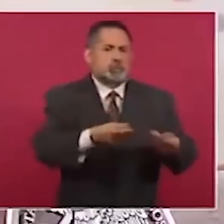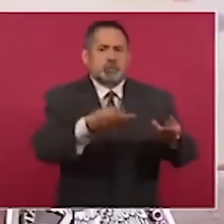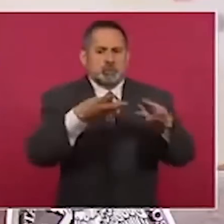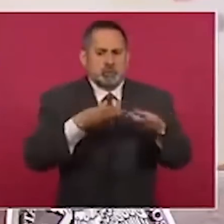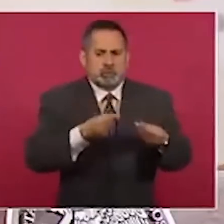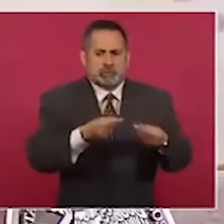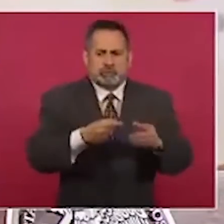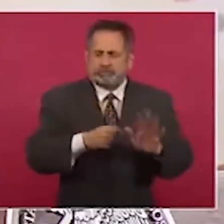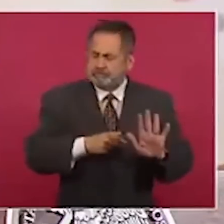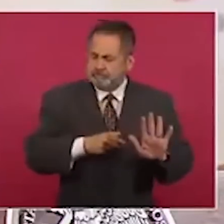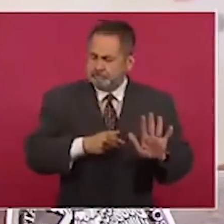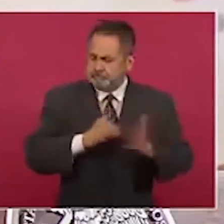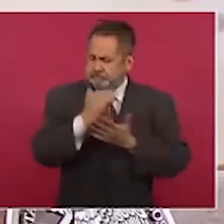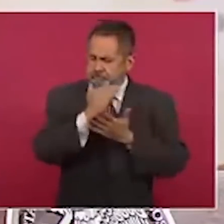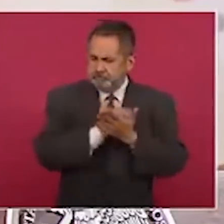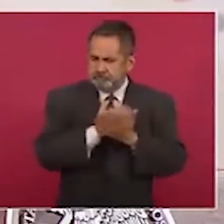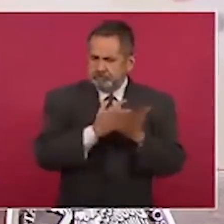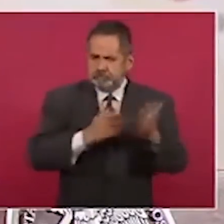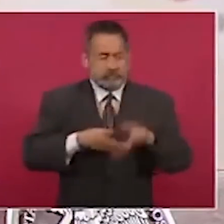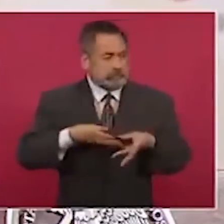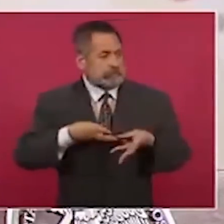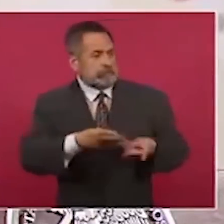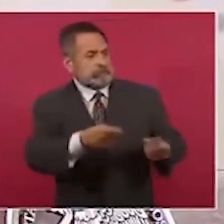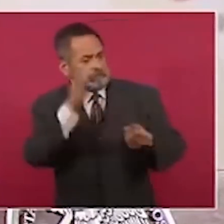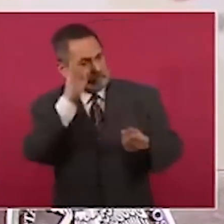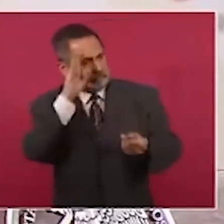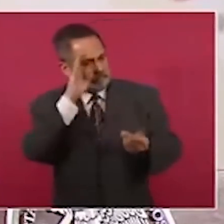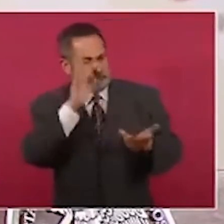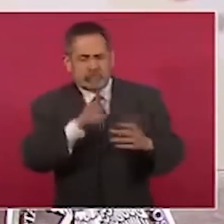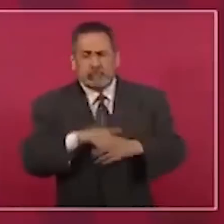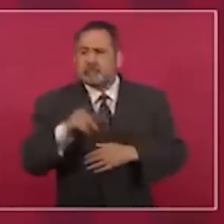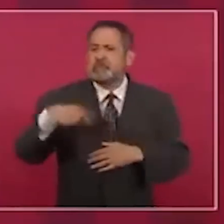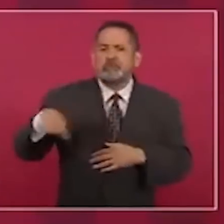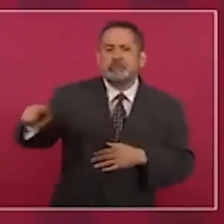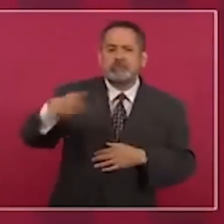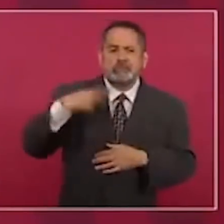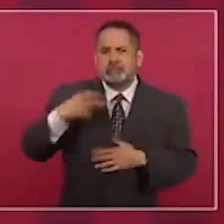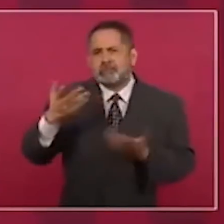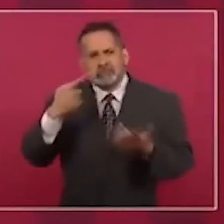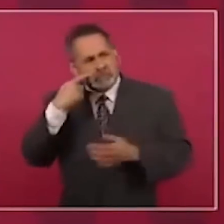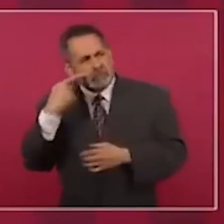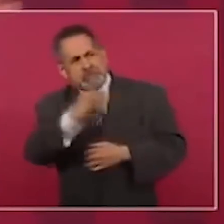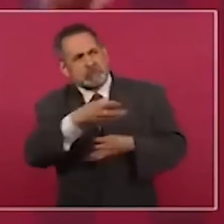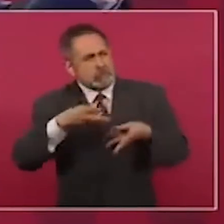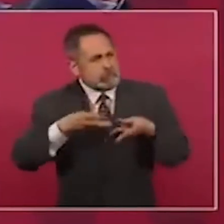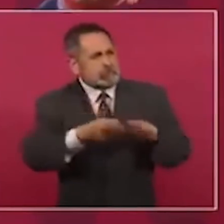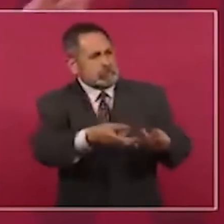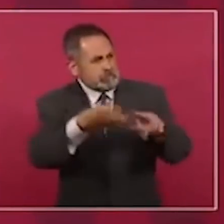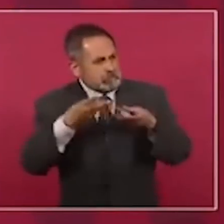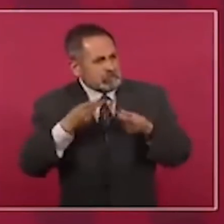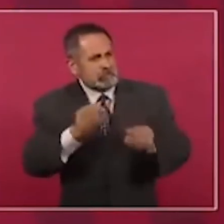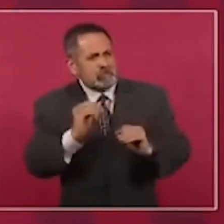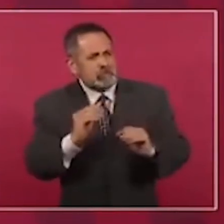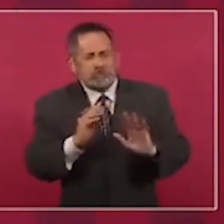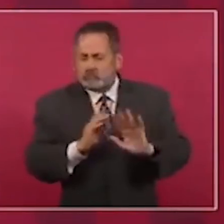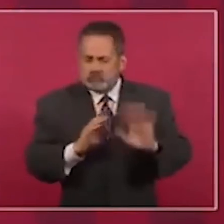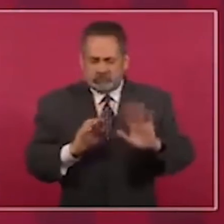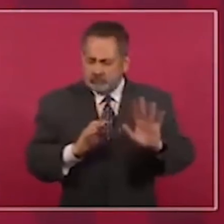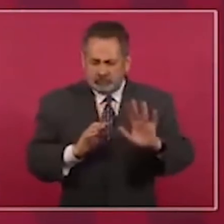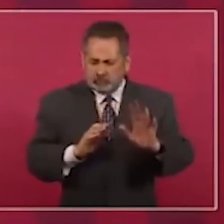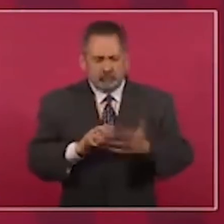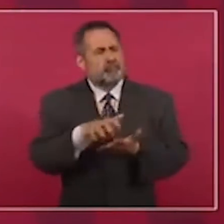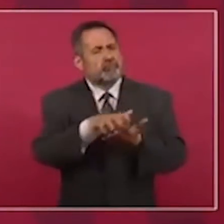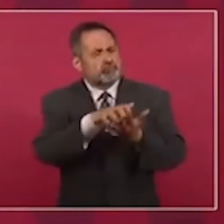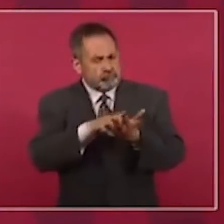gente de que se deje de estar gastando dinero en los procesos electorales y el dinero que se pueda